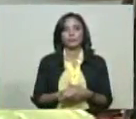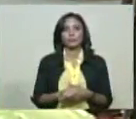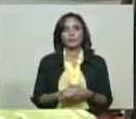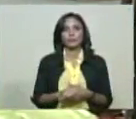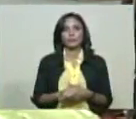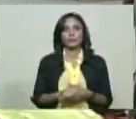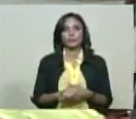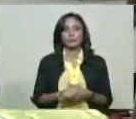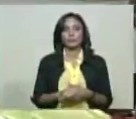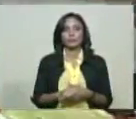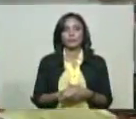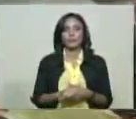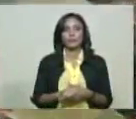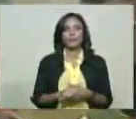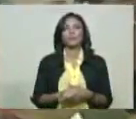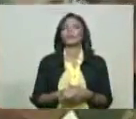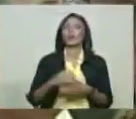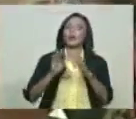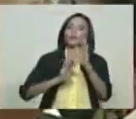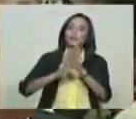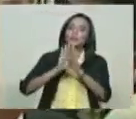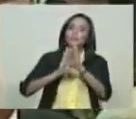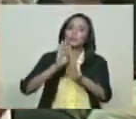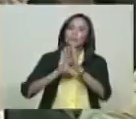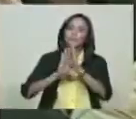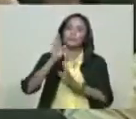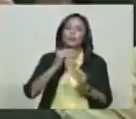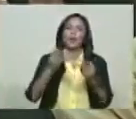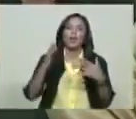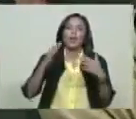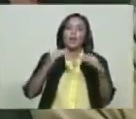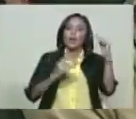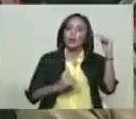recuperación crecimiento y prosperidad